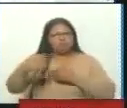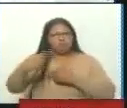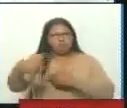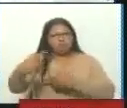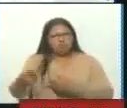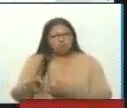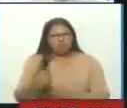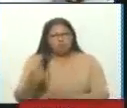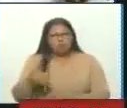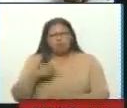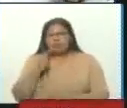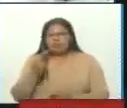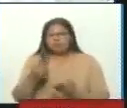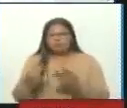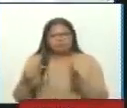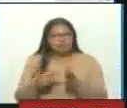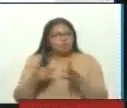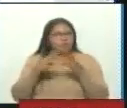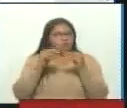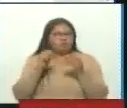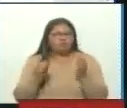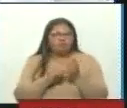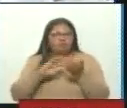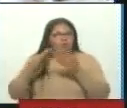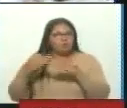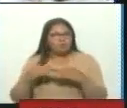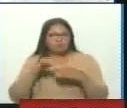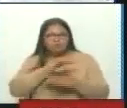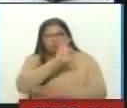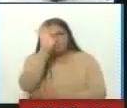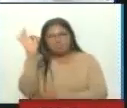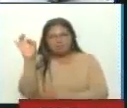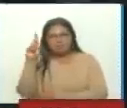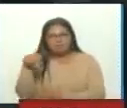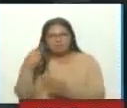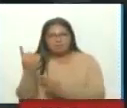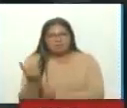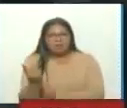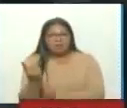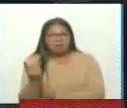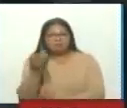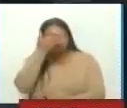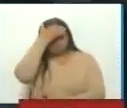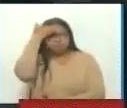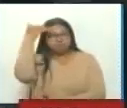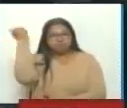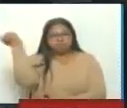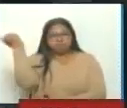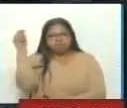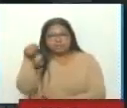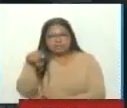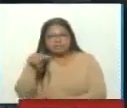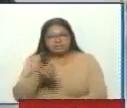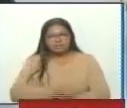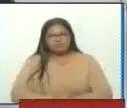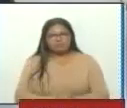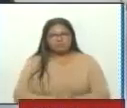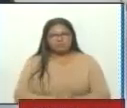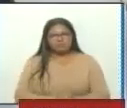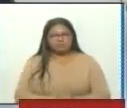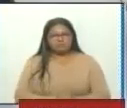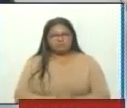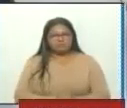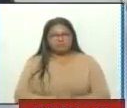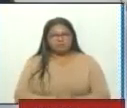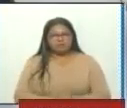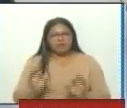van a hablar de los medios alternativos y comunitarios durante todo el día, pero ya el día de mañana ya nadie se acuerda de ellos. Está dañado, entonces, ya nadie